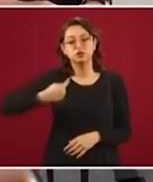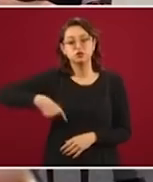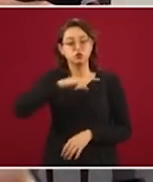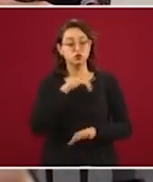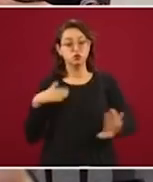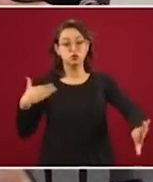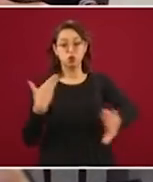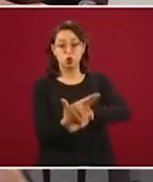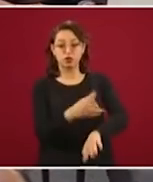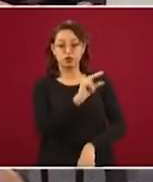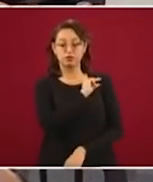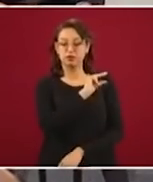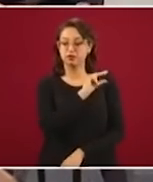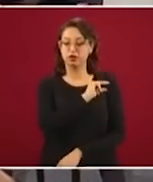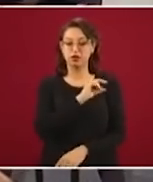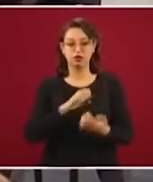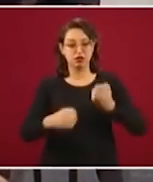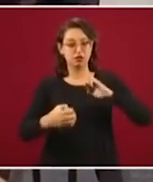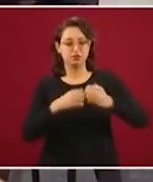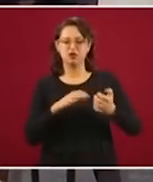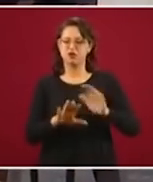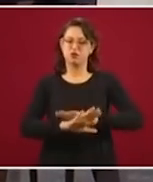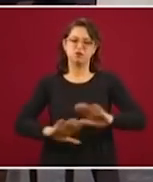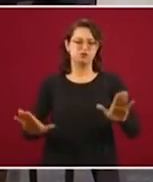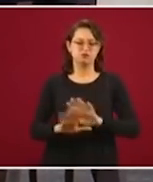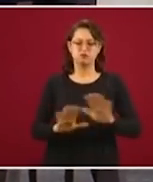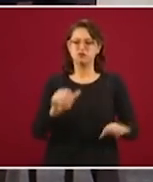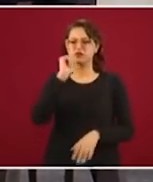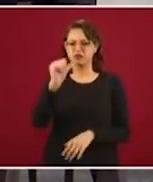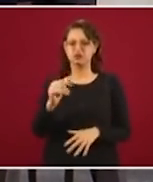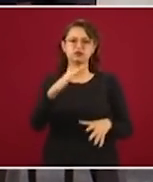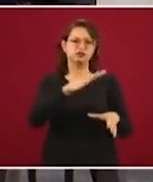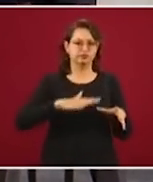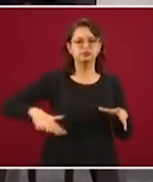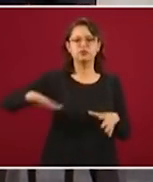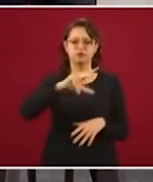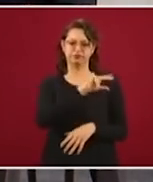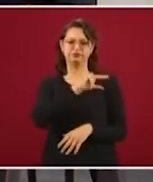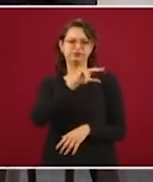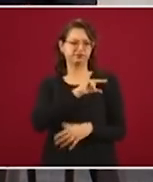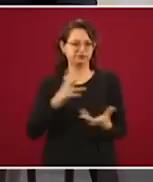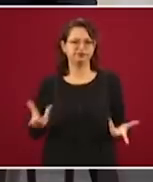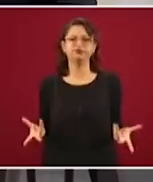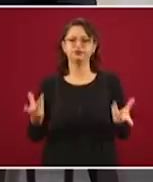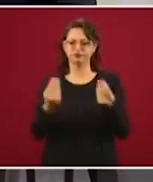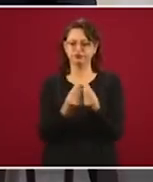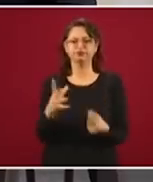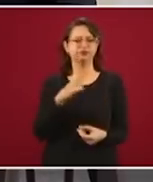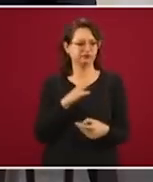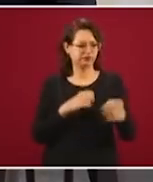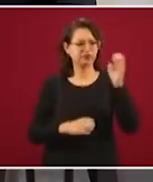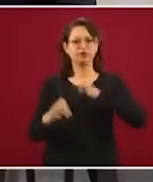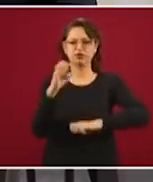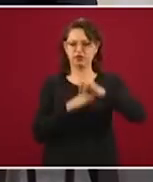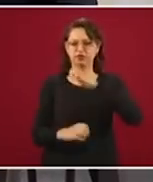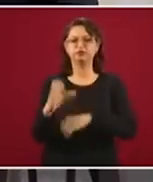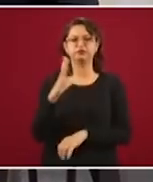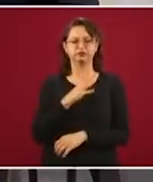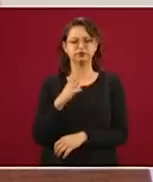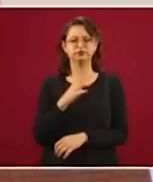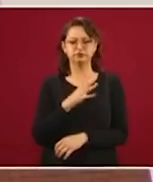privado, o sea, es parte de la sociedad, incluye empresas privadas, incluye un sector empresarial